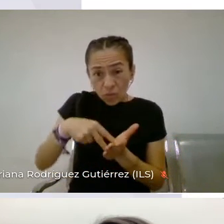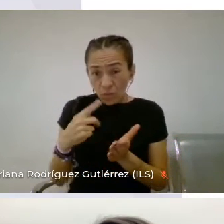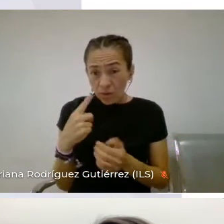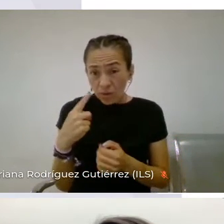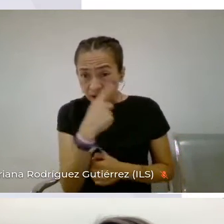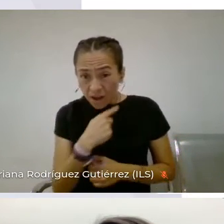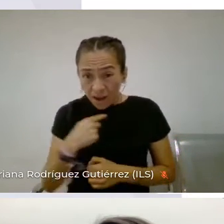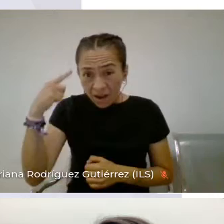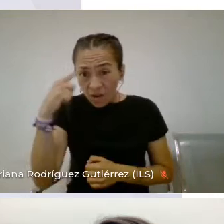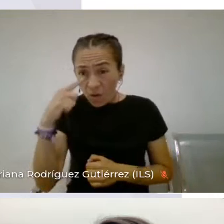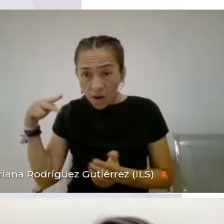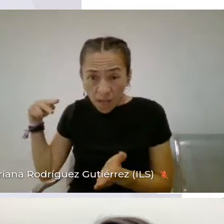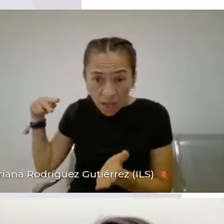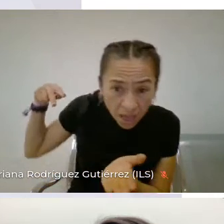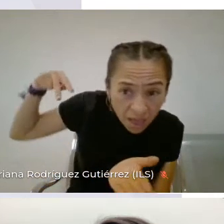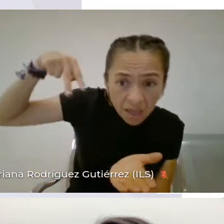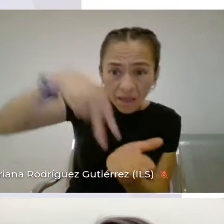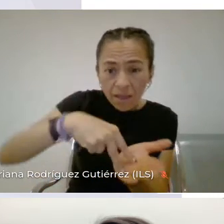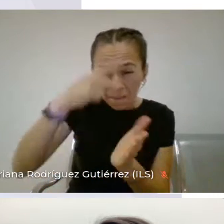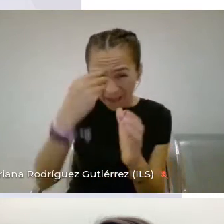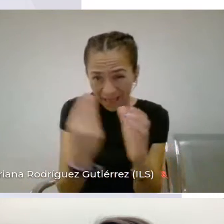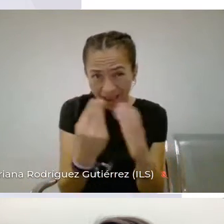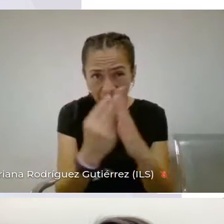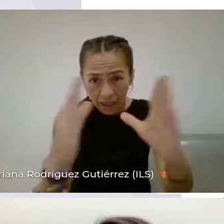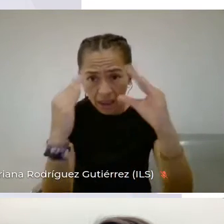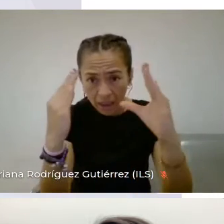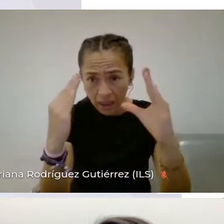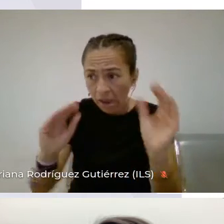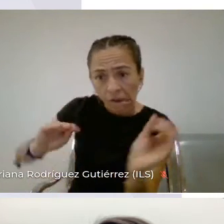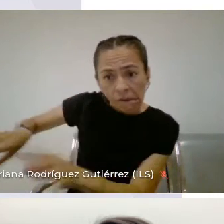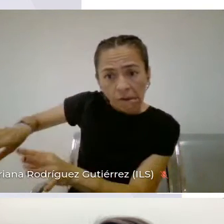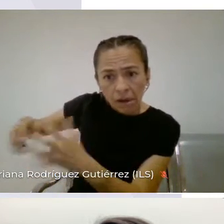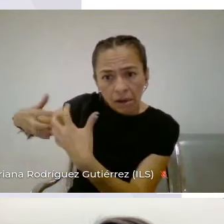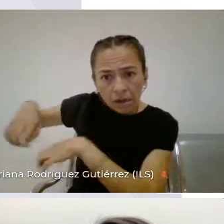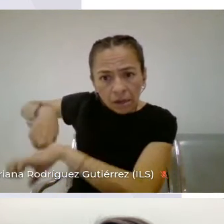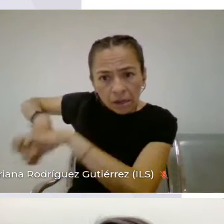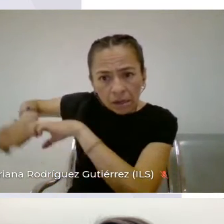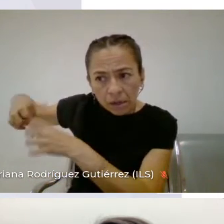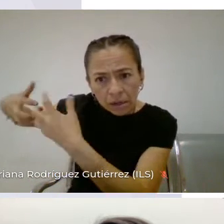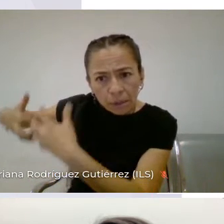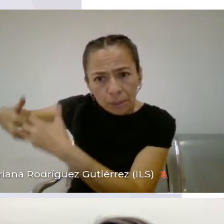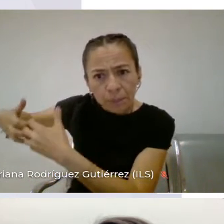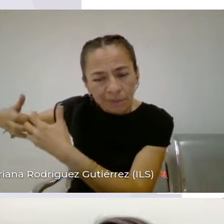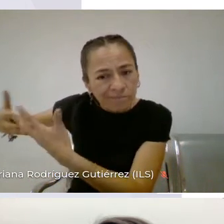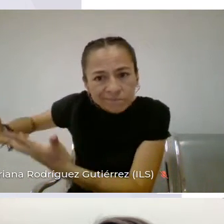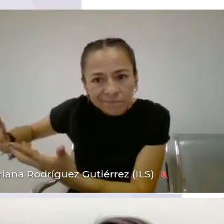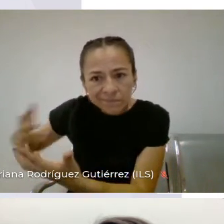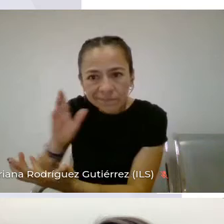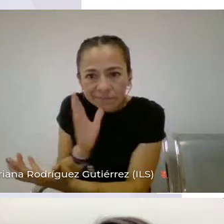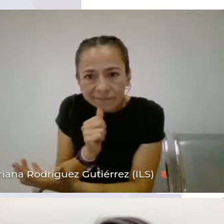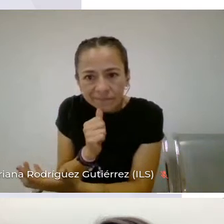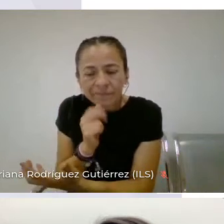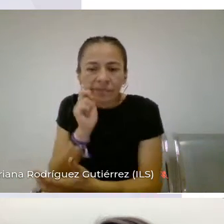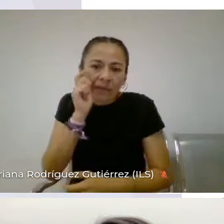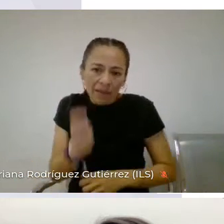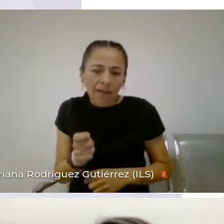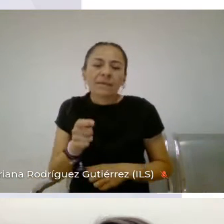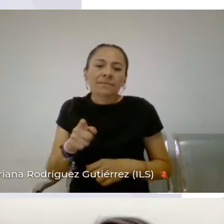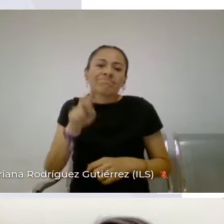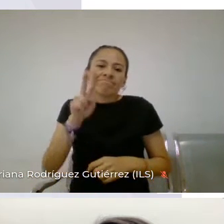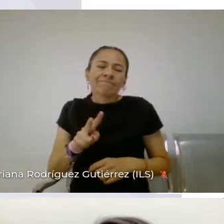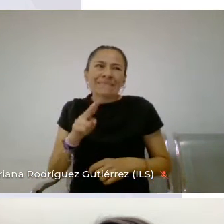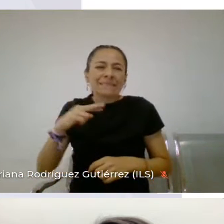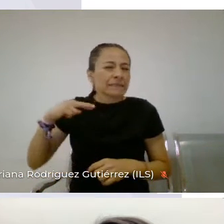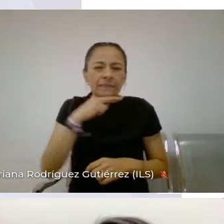Entonces sí, estamos siempre en el reto de intentar capacitar de una forma muy sencilla, que toma muy poco tiempo, y aún así está